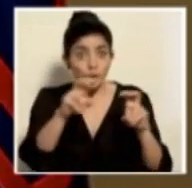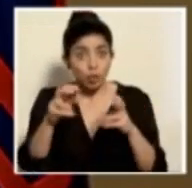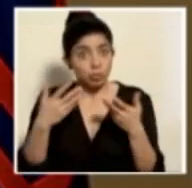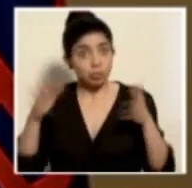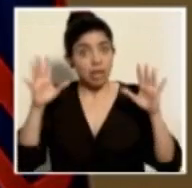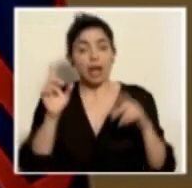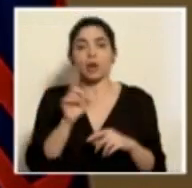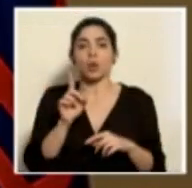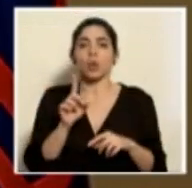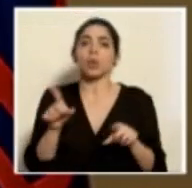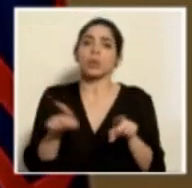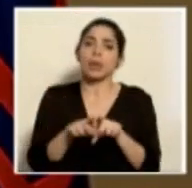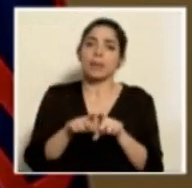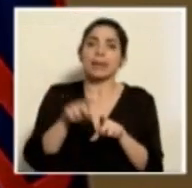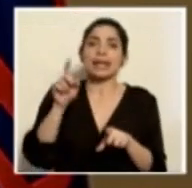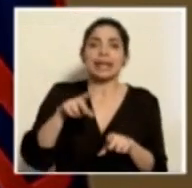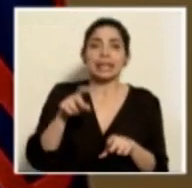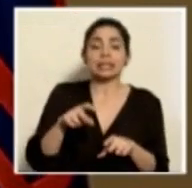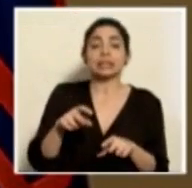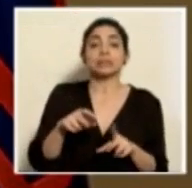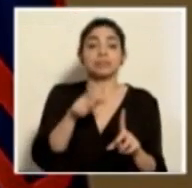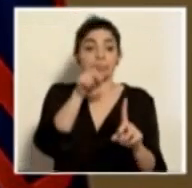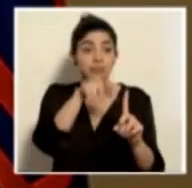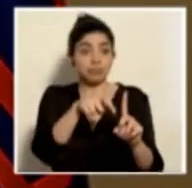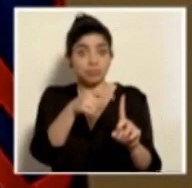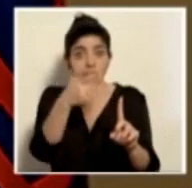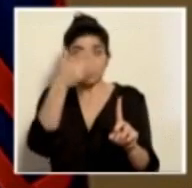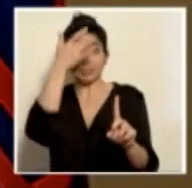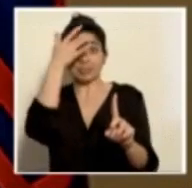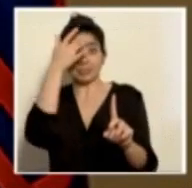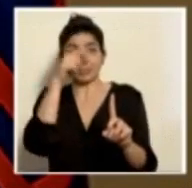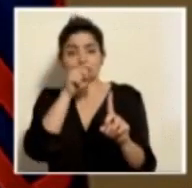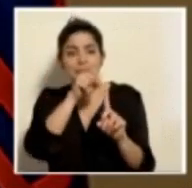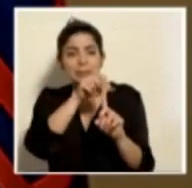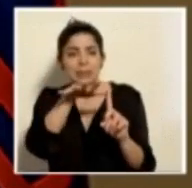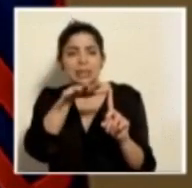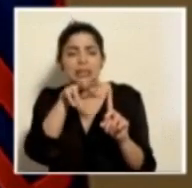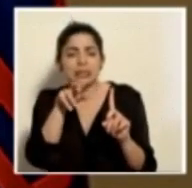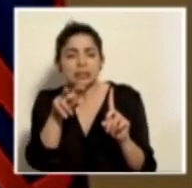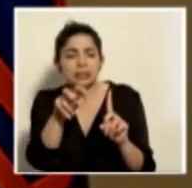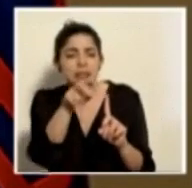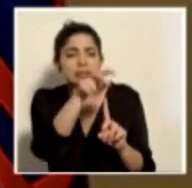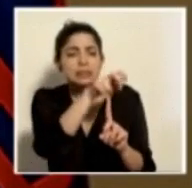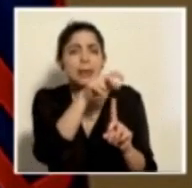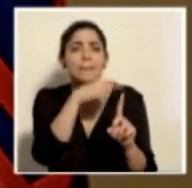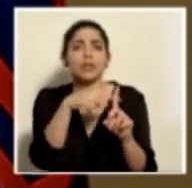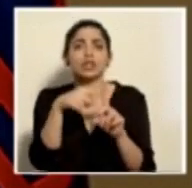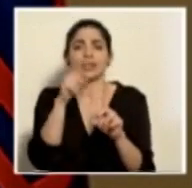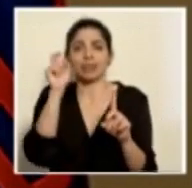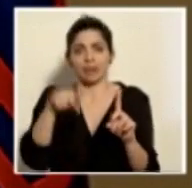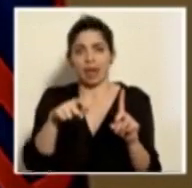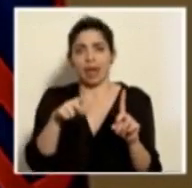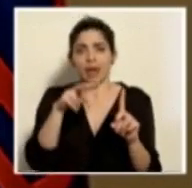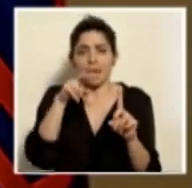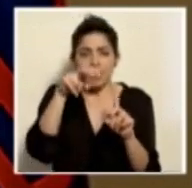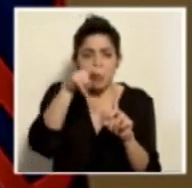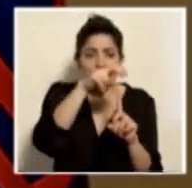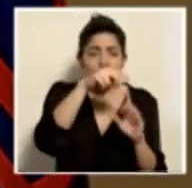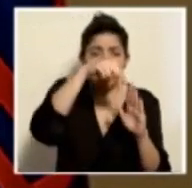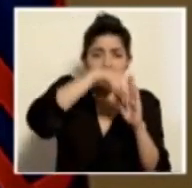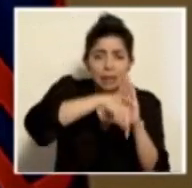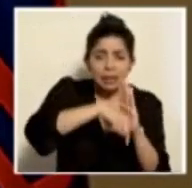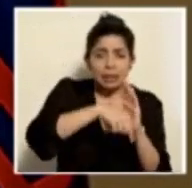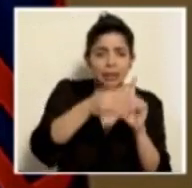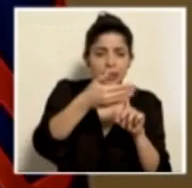tener capacidad de darle seguimiento epidemiológico a cada uno de esos positivos y hacer el